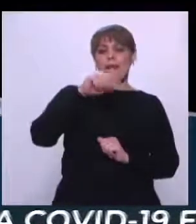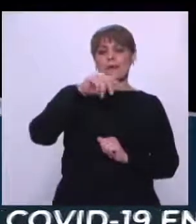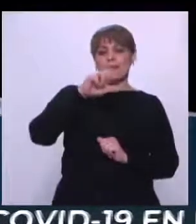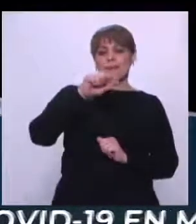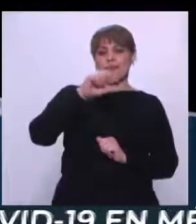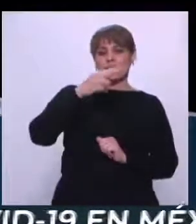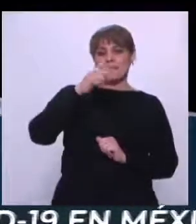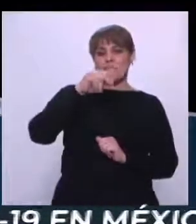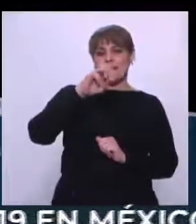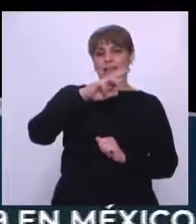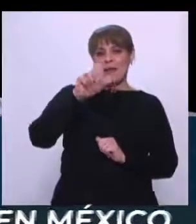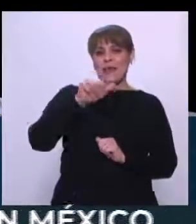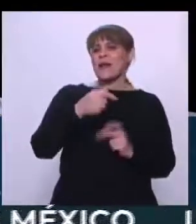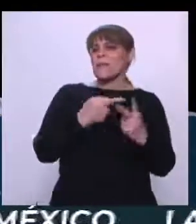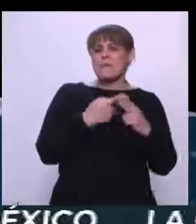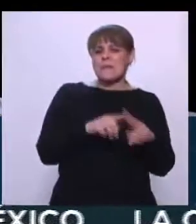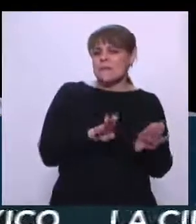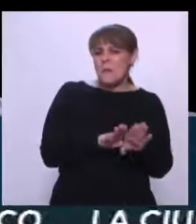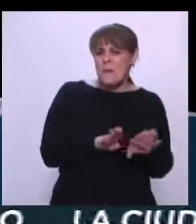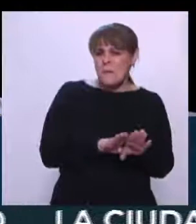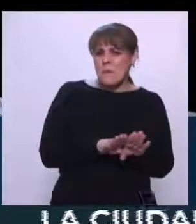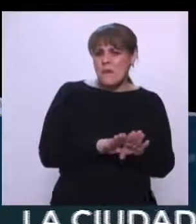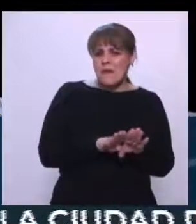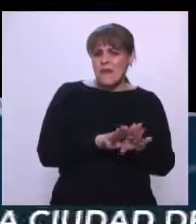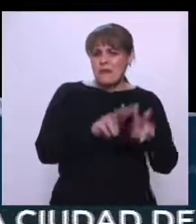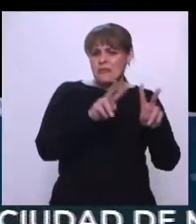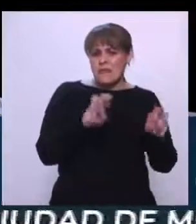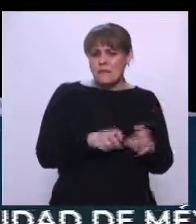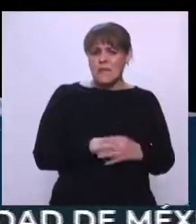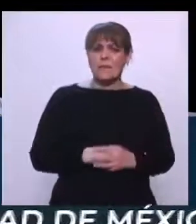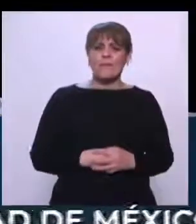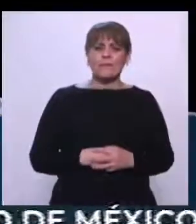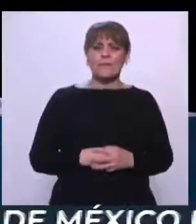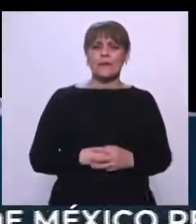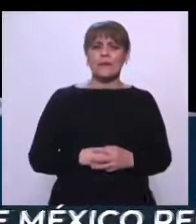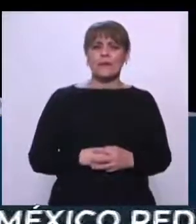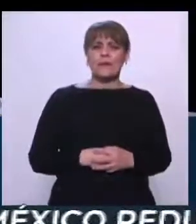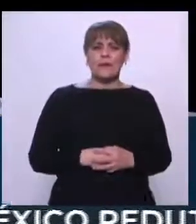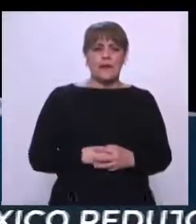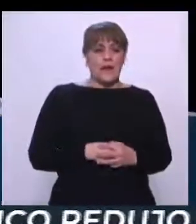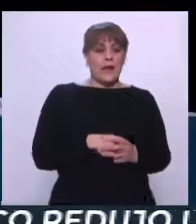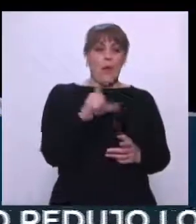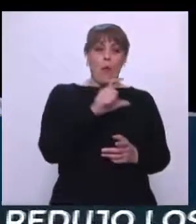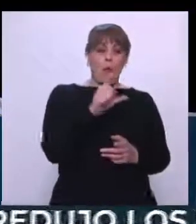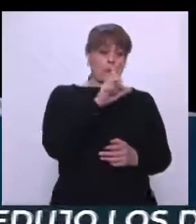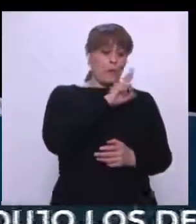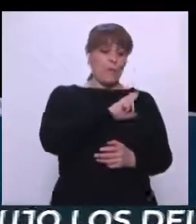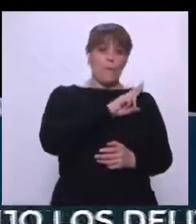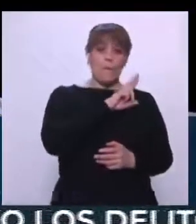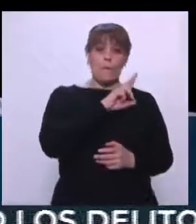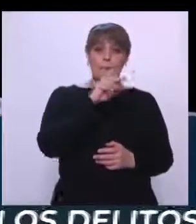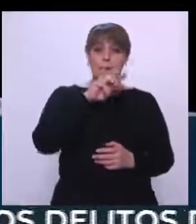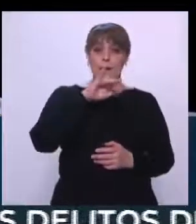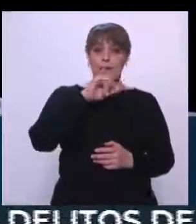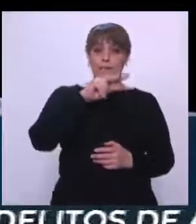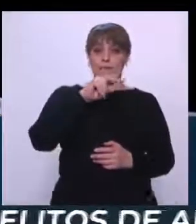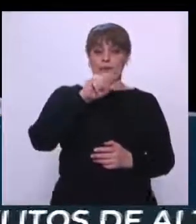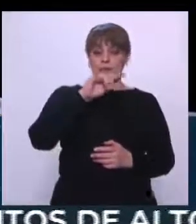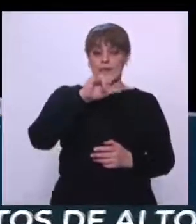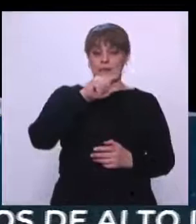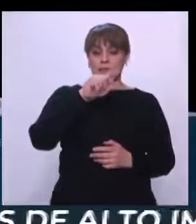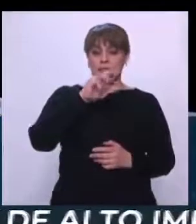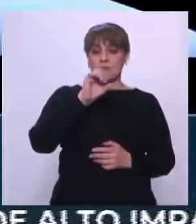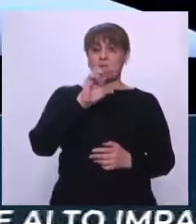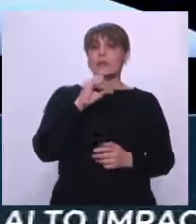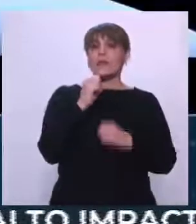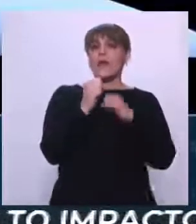origen, y muy pocos lo saben, Azul Juan, en la parte de la privatización. Esto inicia en el